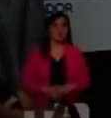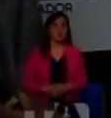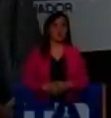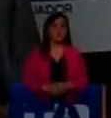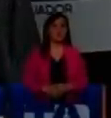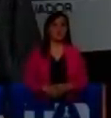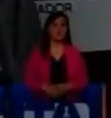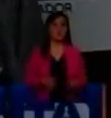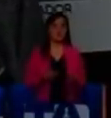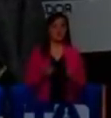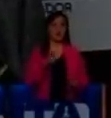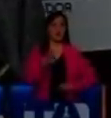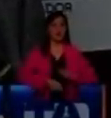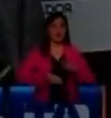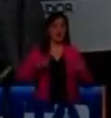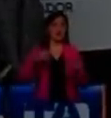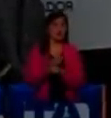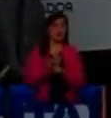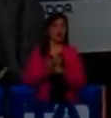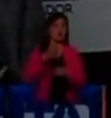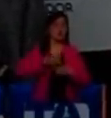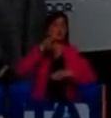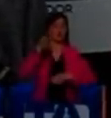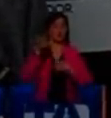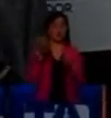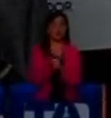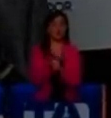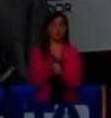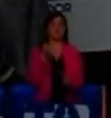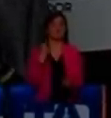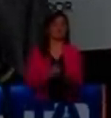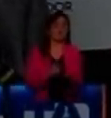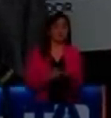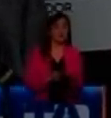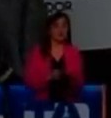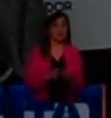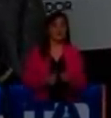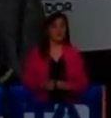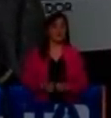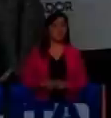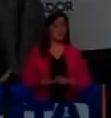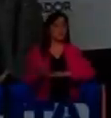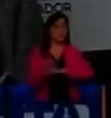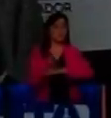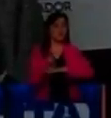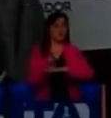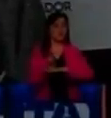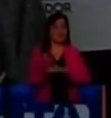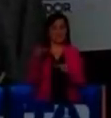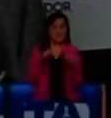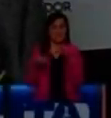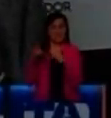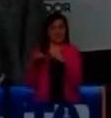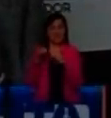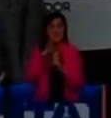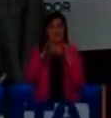trata de regular la venta de un producto determinado. Aquí lo que se trata es que entendamos que el uso de ácido